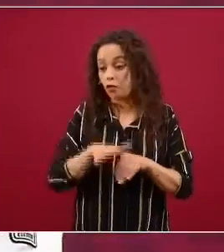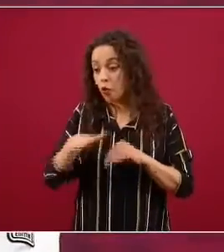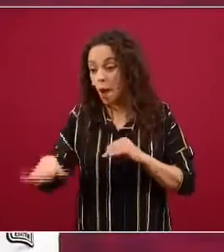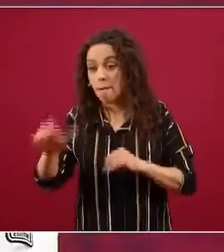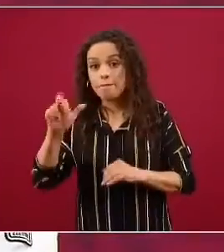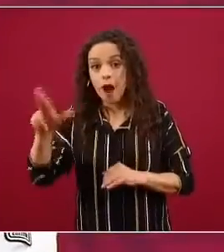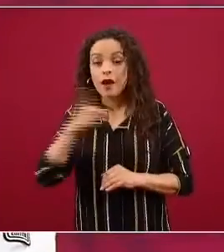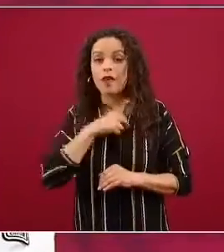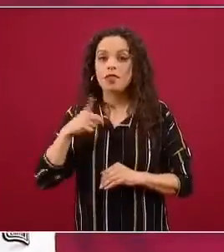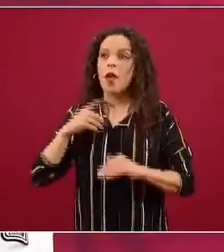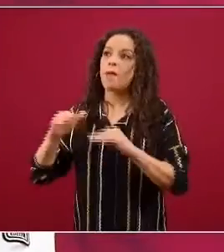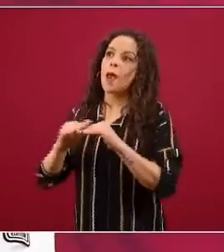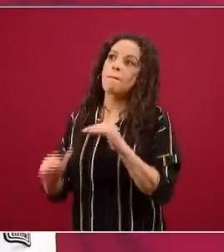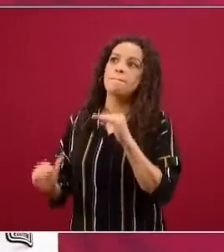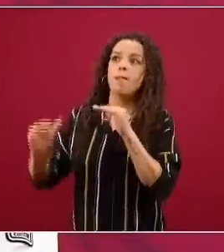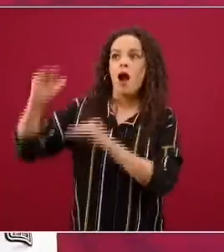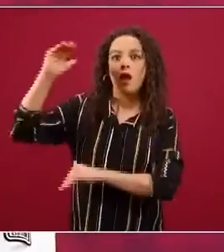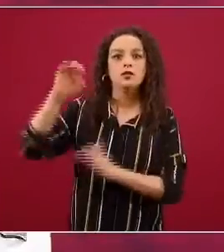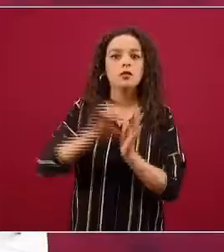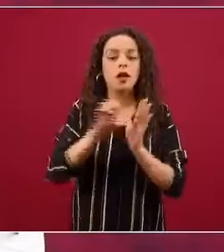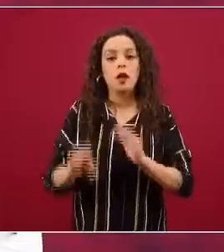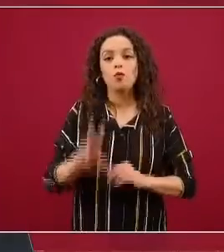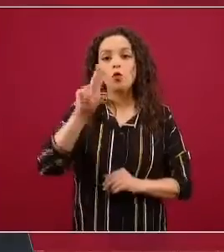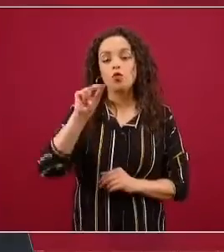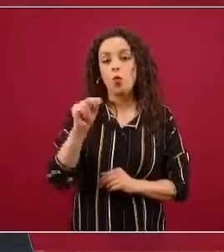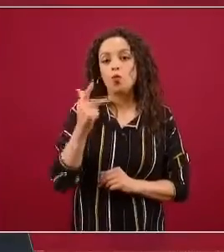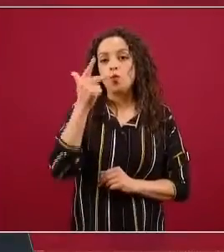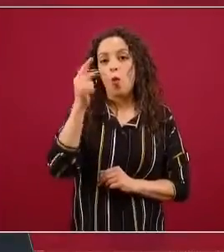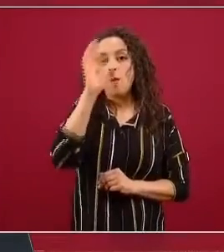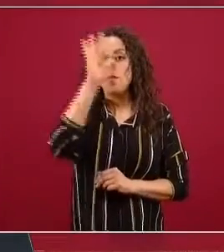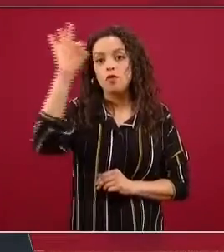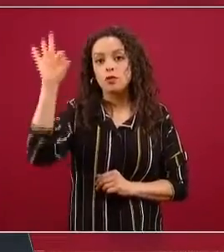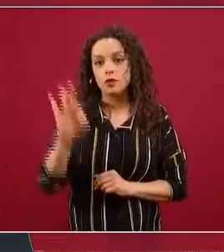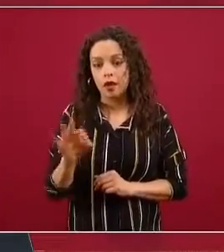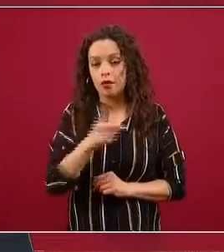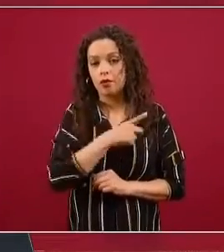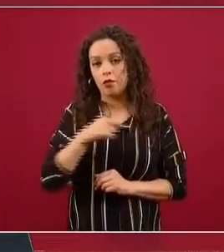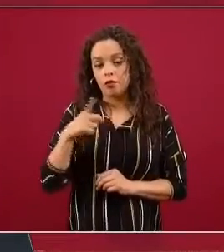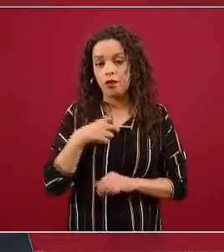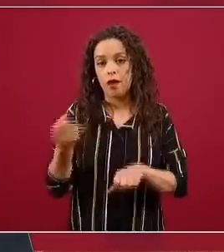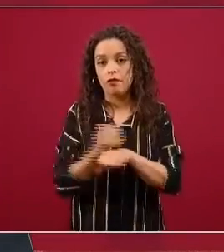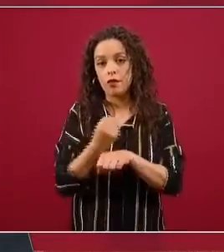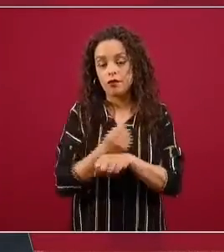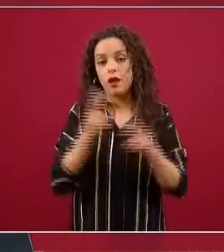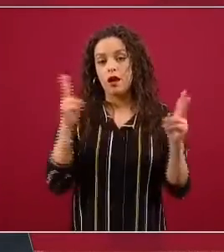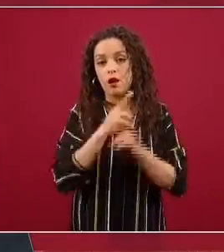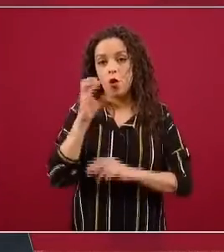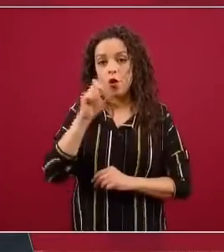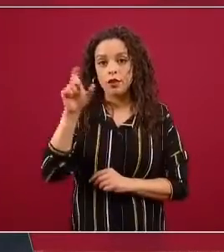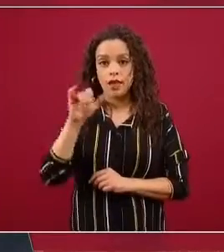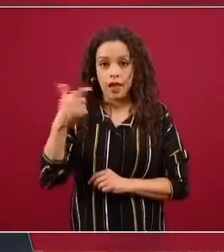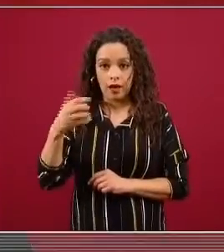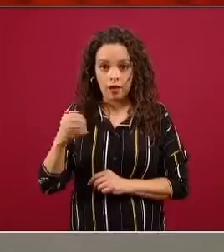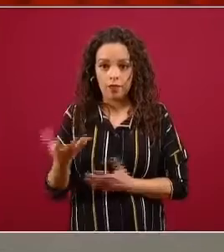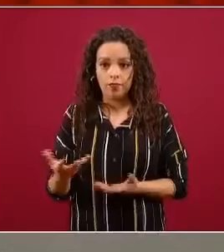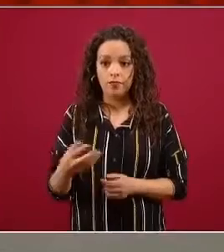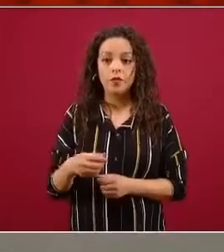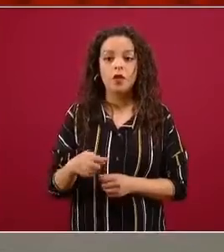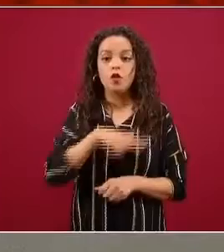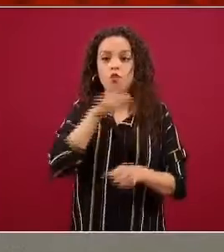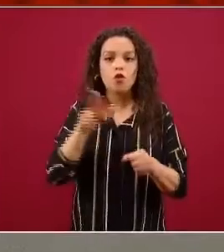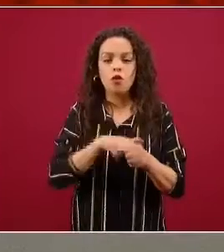ser aún más alta, 98%, por ejemplo. Raramente una persona tiene 100% de oxigenación o de